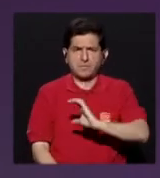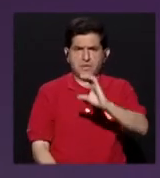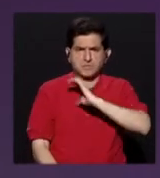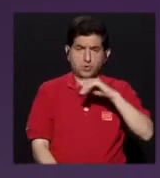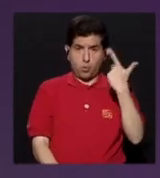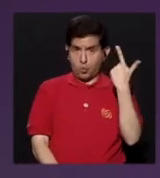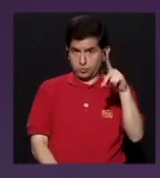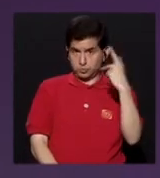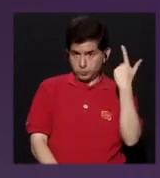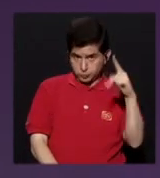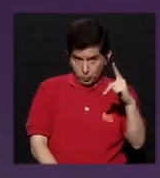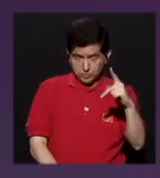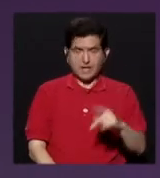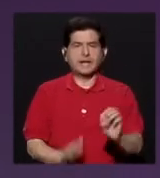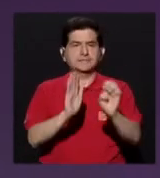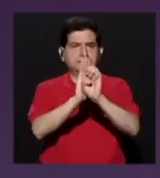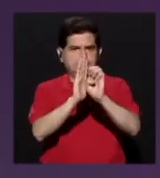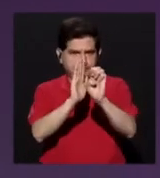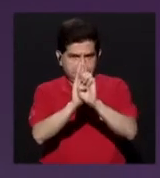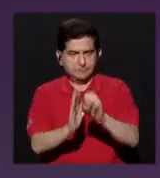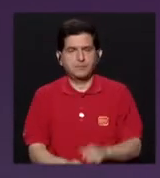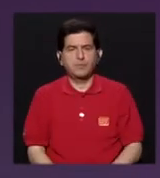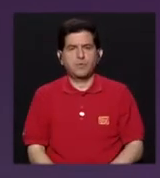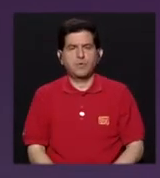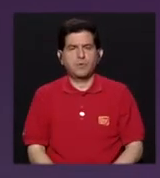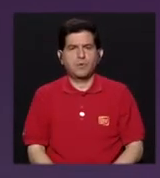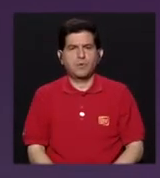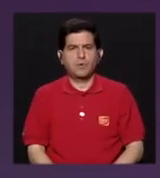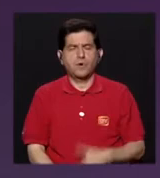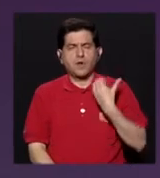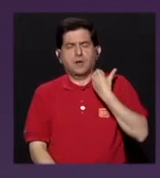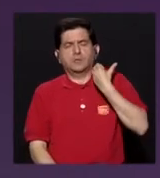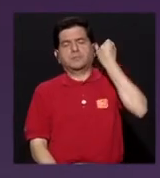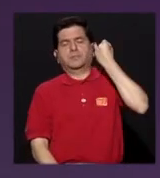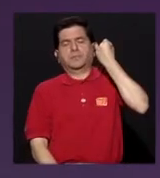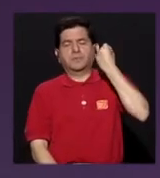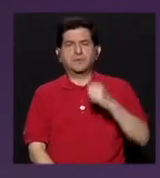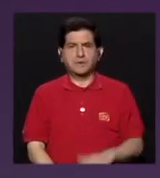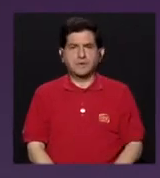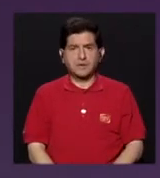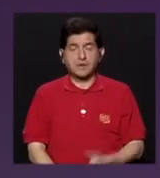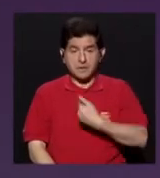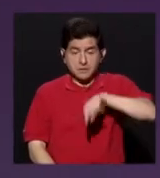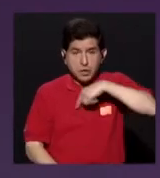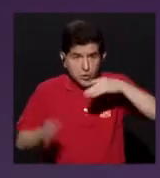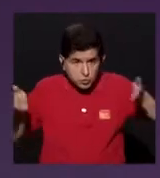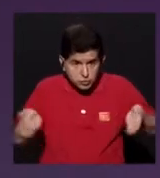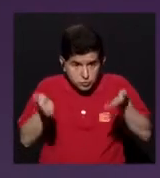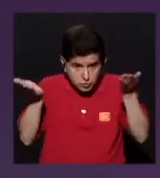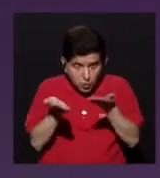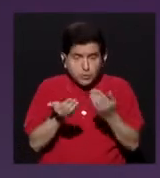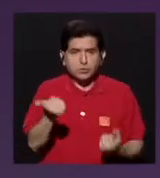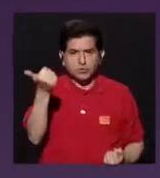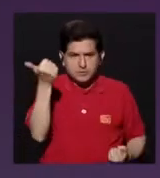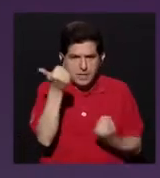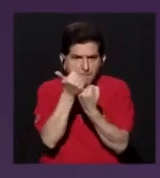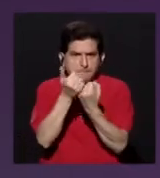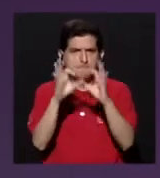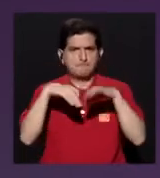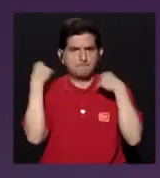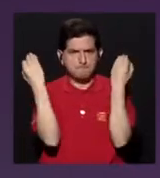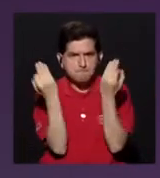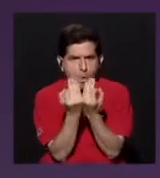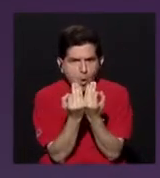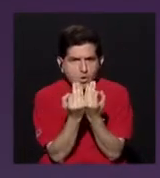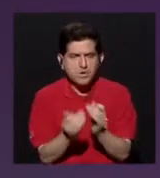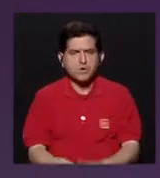de riesgo, como por ejemplo el suicidio, si nosotros fomentamos lo que es el apoyo familiar y